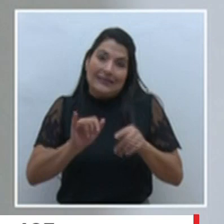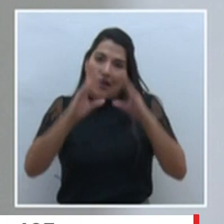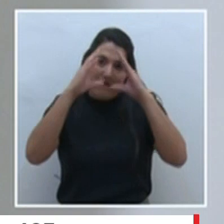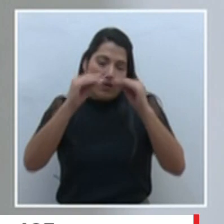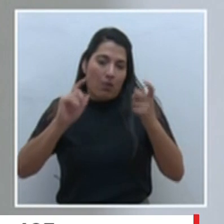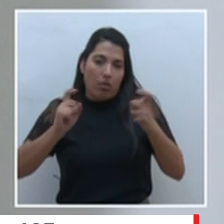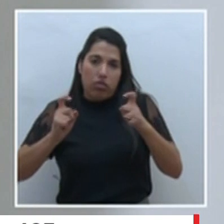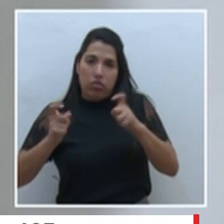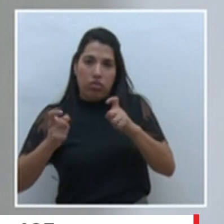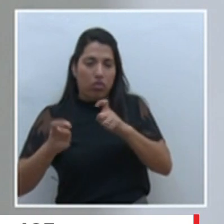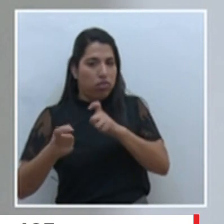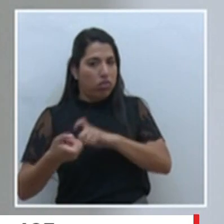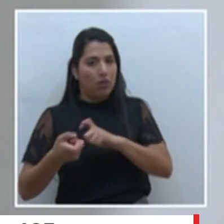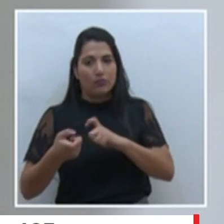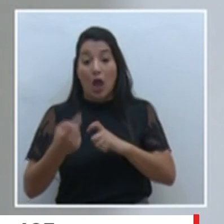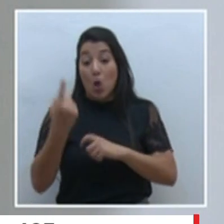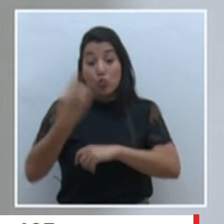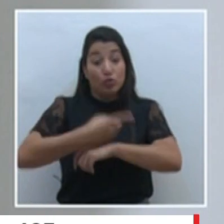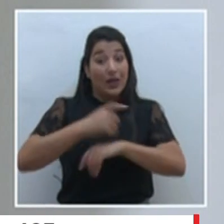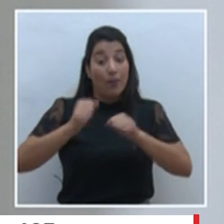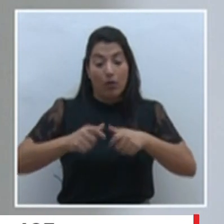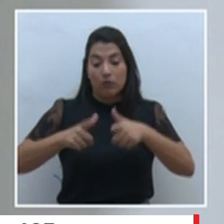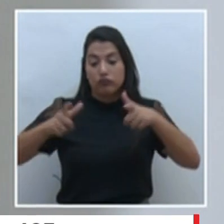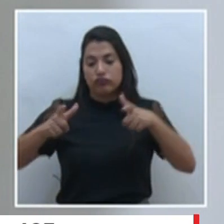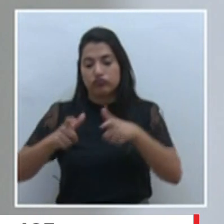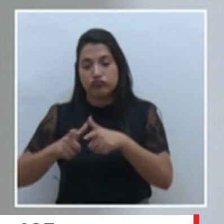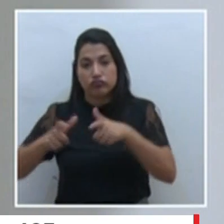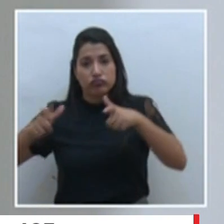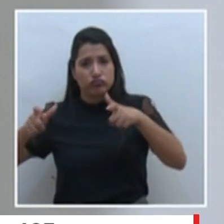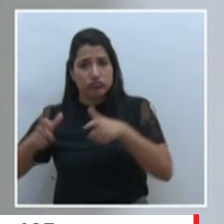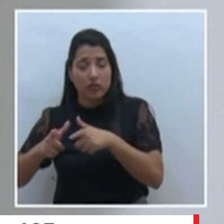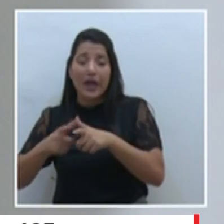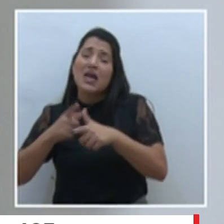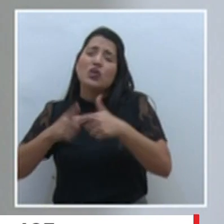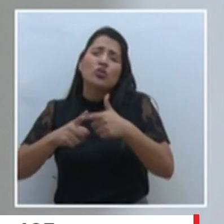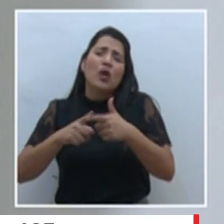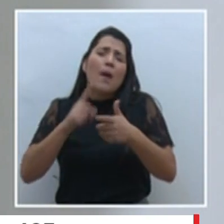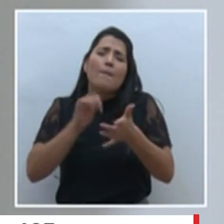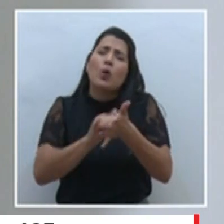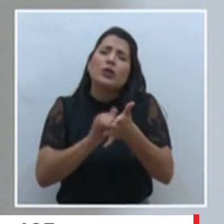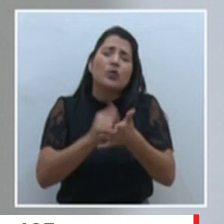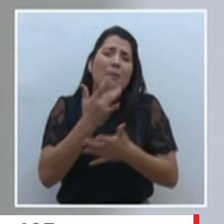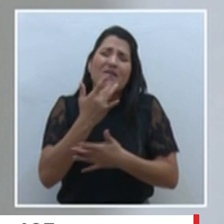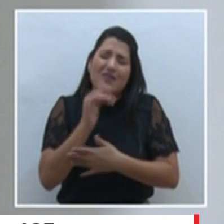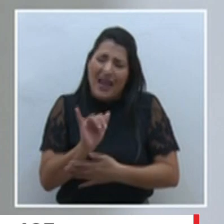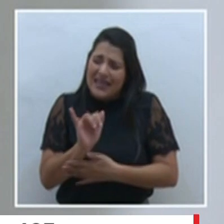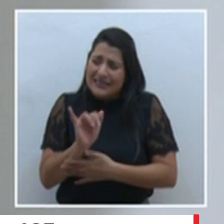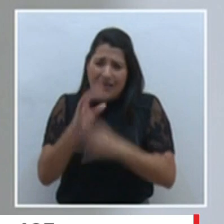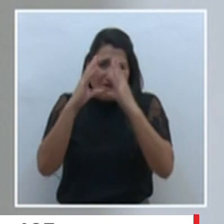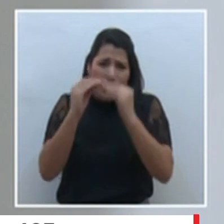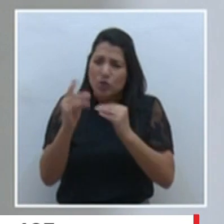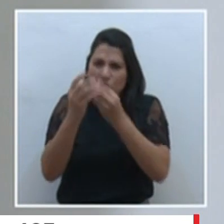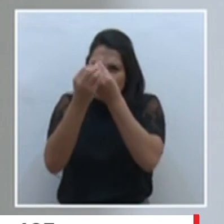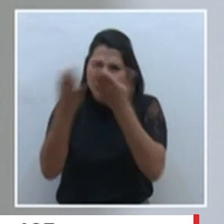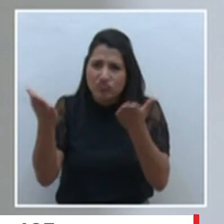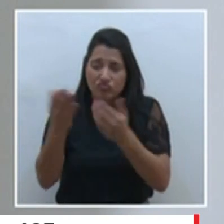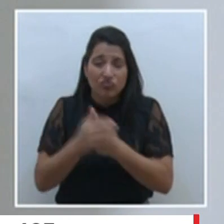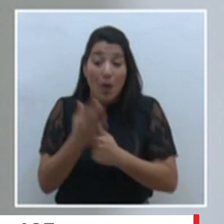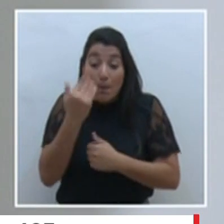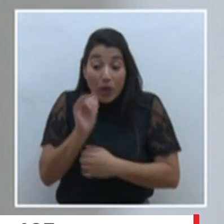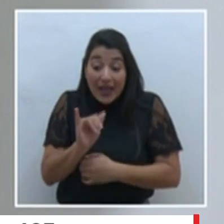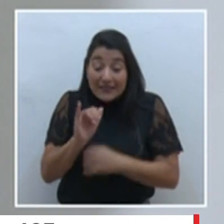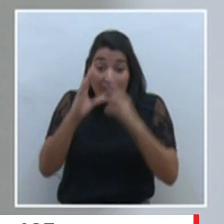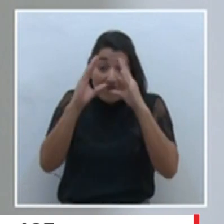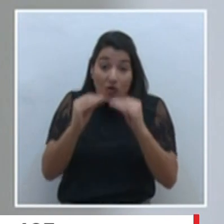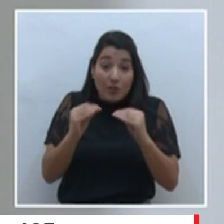al día, y por eso es que justamente la información hemos preferido no darla, porque es una información muy cambiante y que perfectamente en